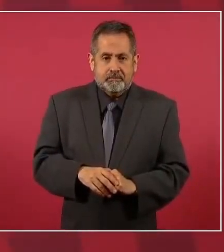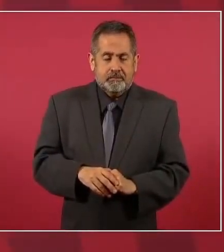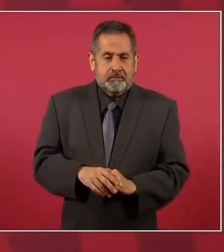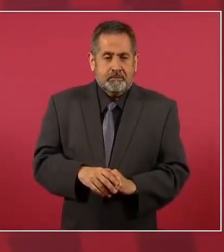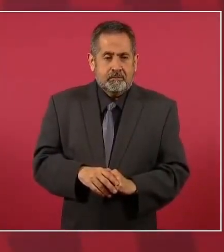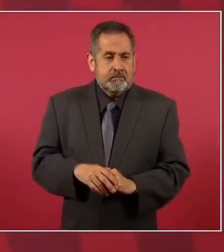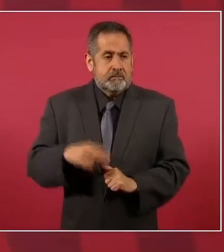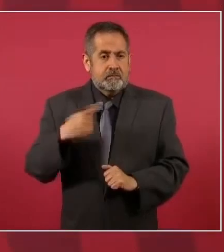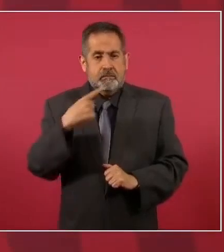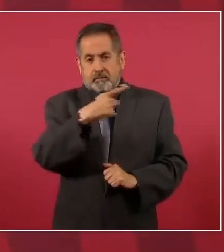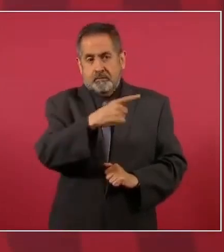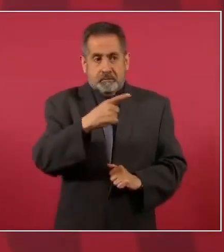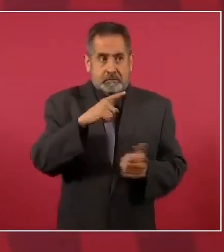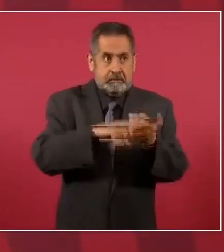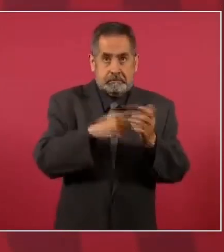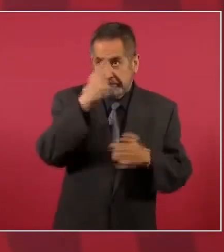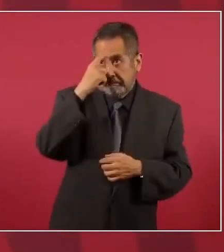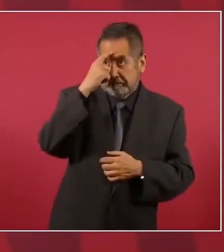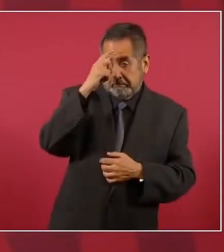Fobia